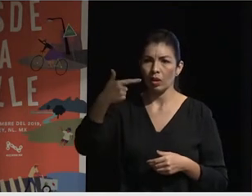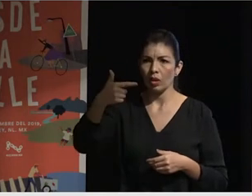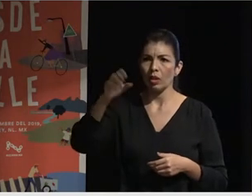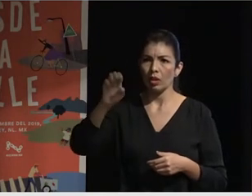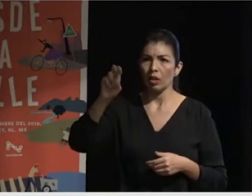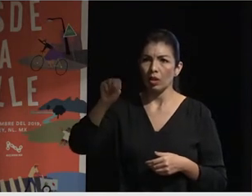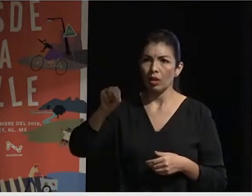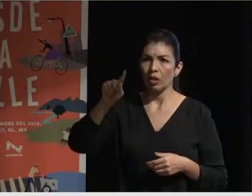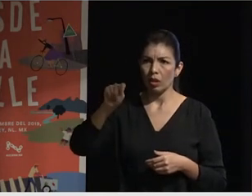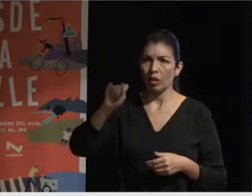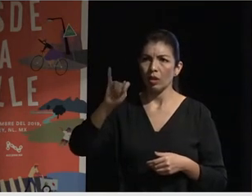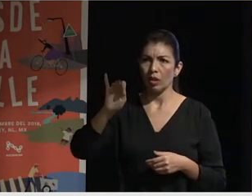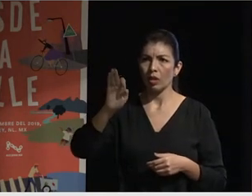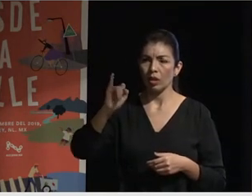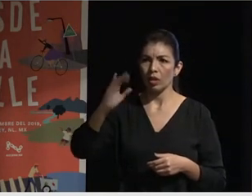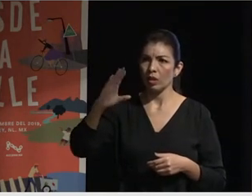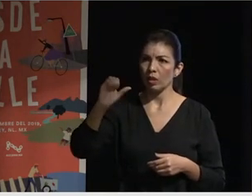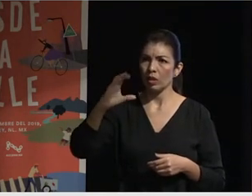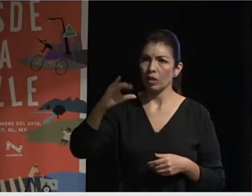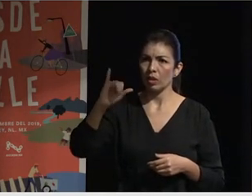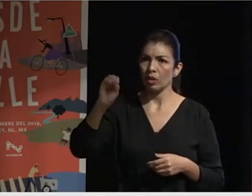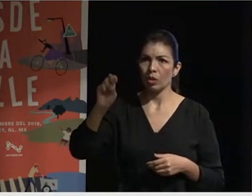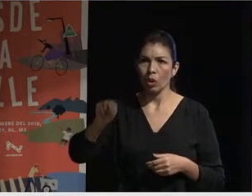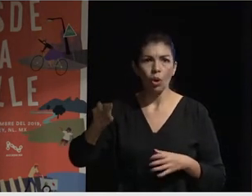¿Quiénes lo escucharon en los últimos 3 años?